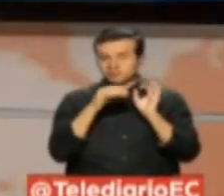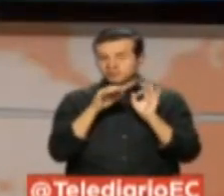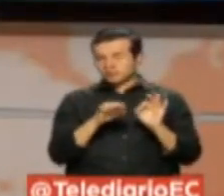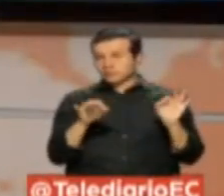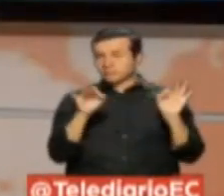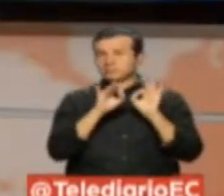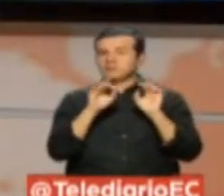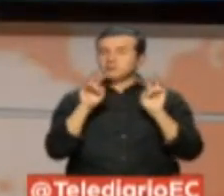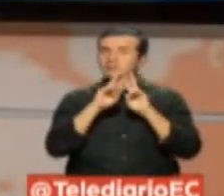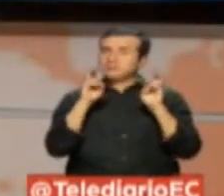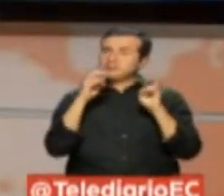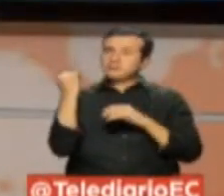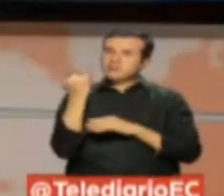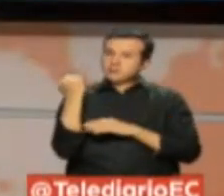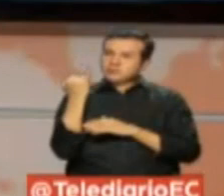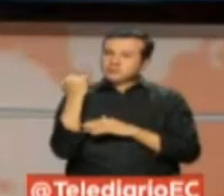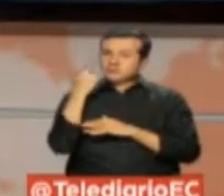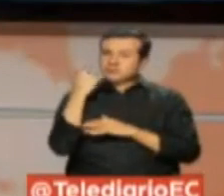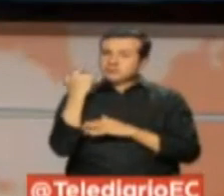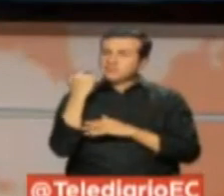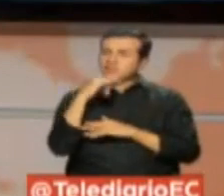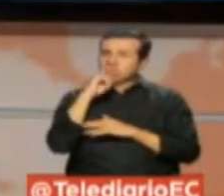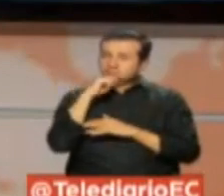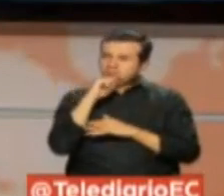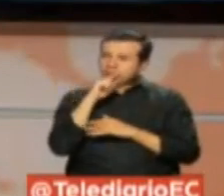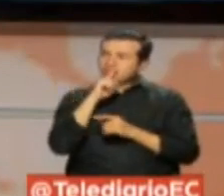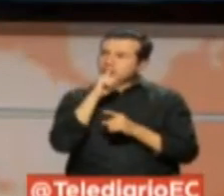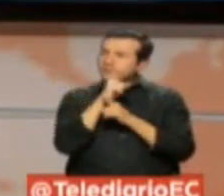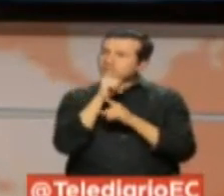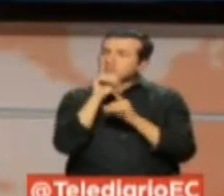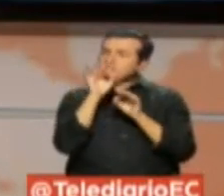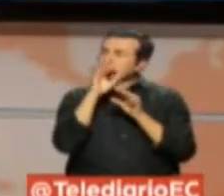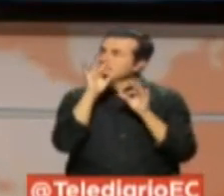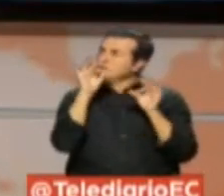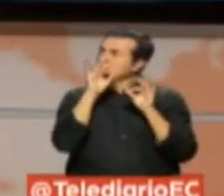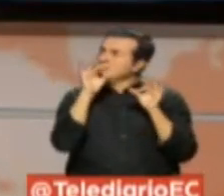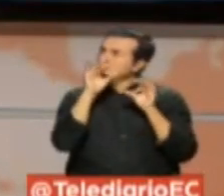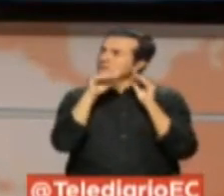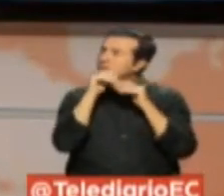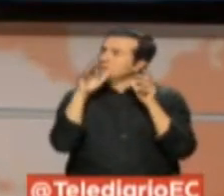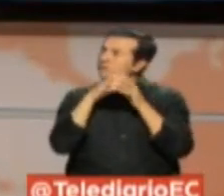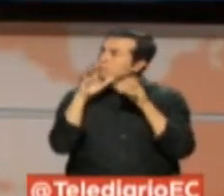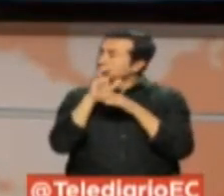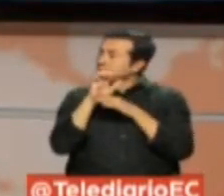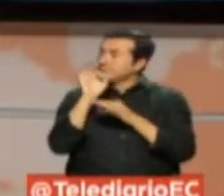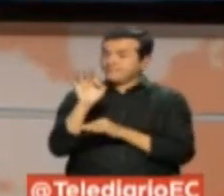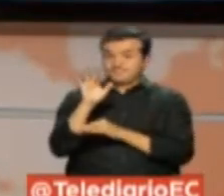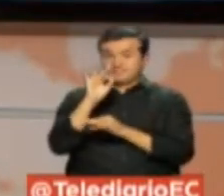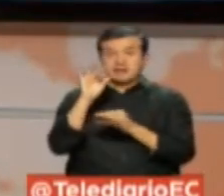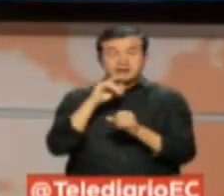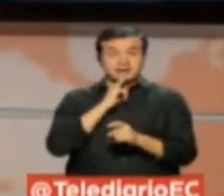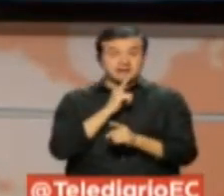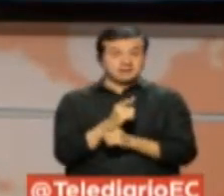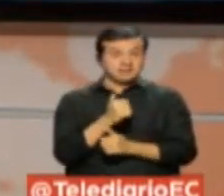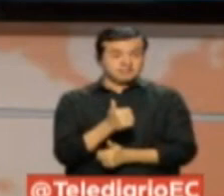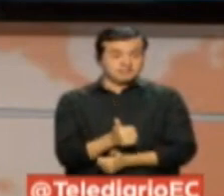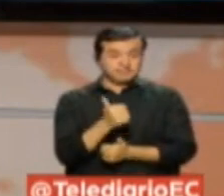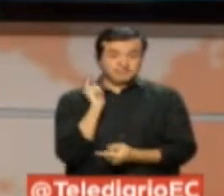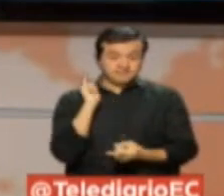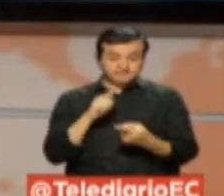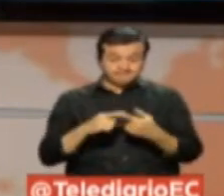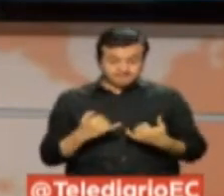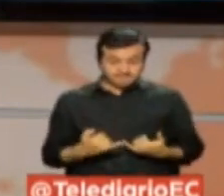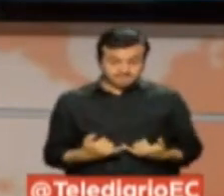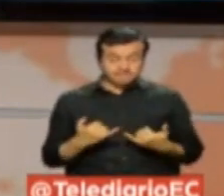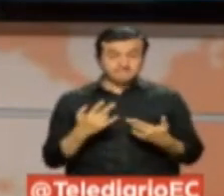por ejemplo, el tema de los vegetales congelados, que tienen muy buena calidad los procesados en el Ecuador y que desafortunadamente para